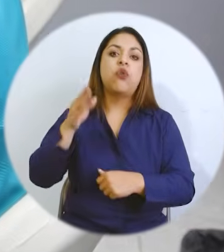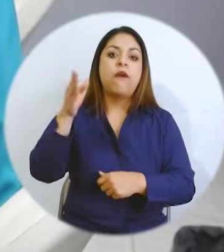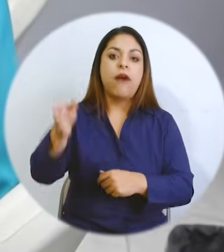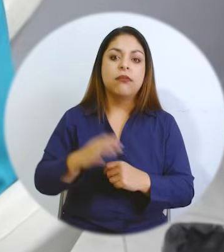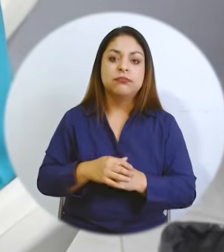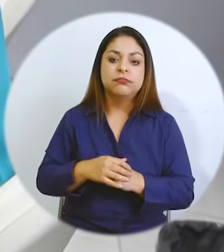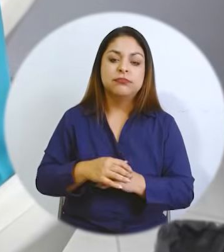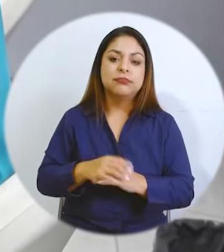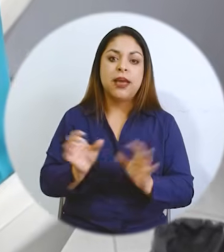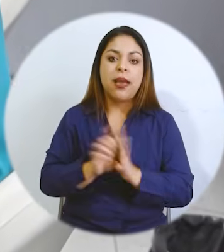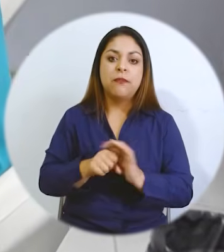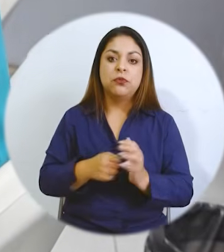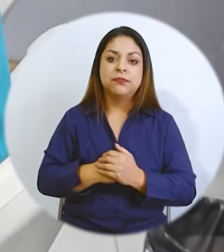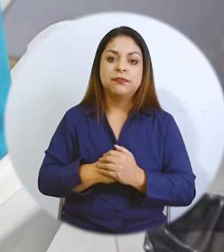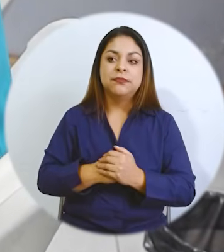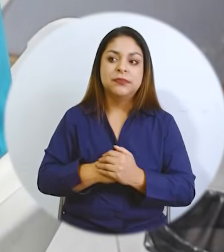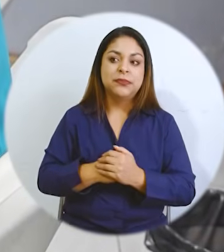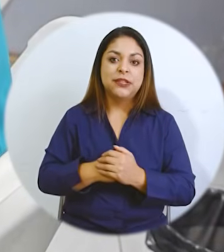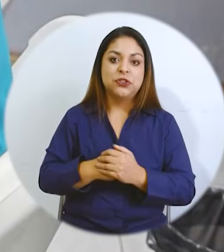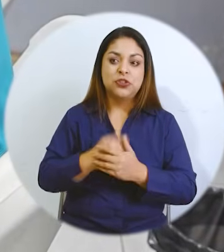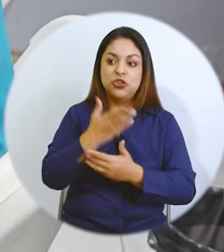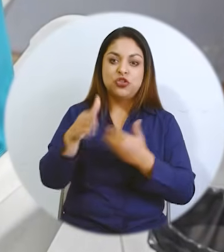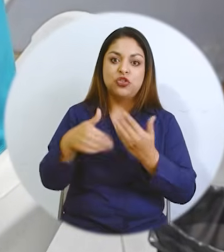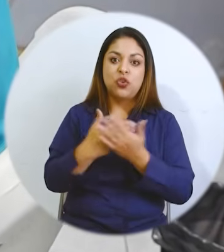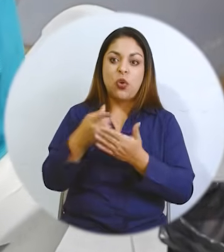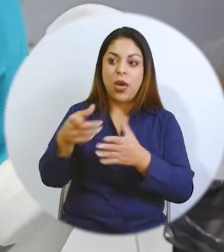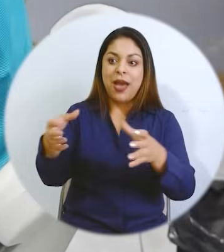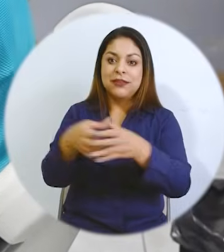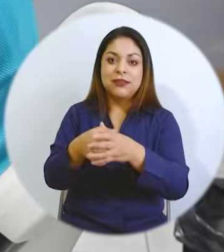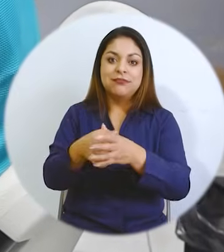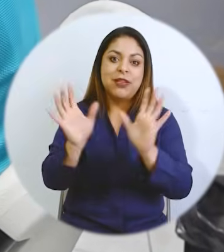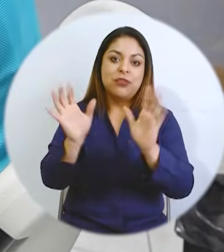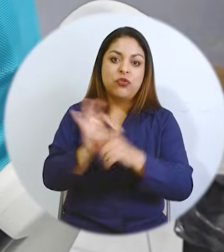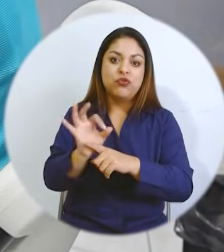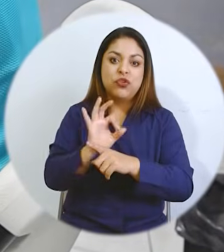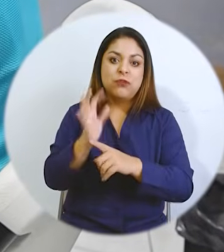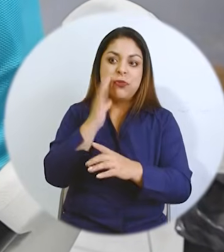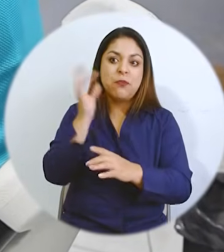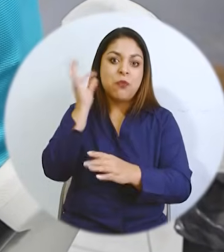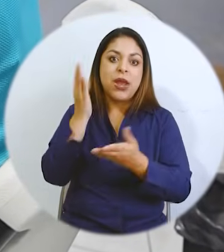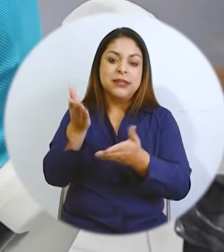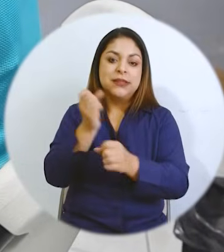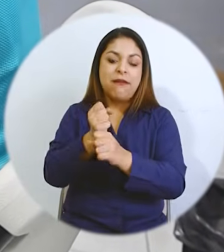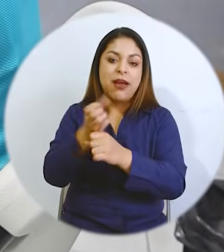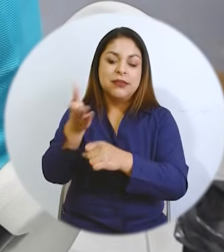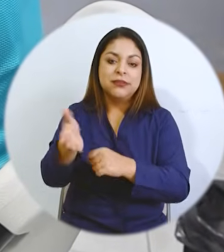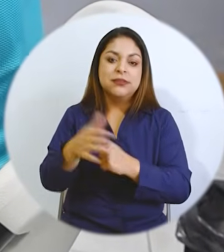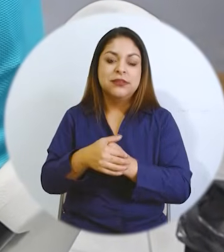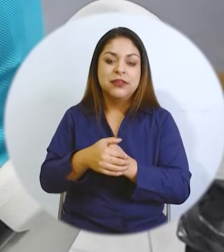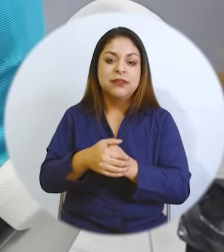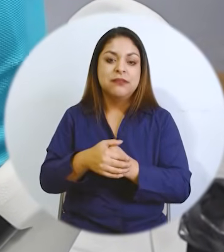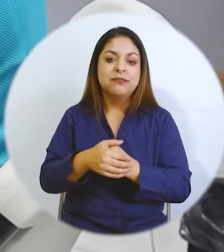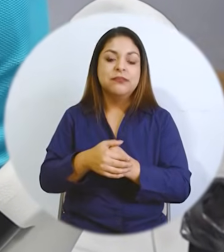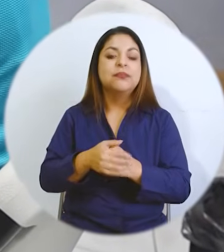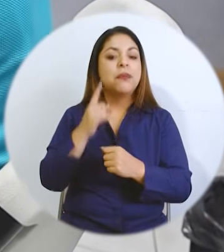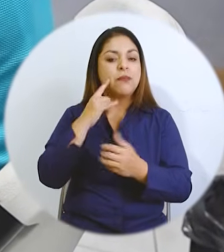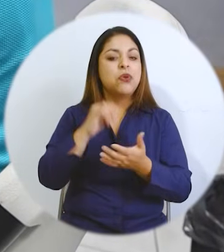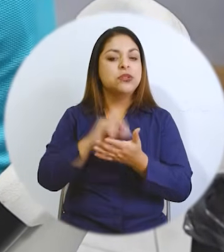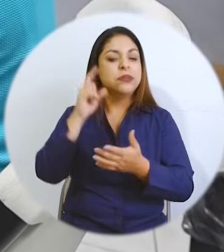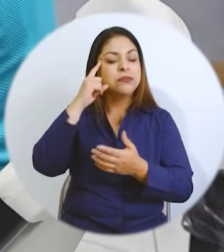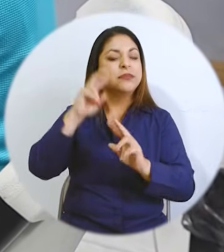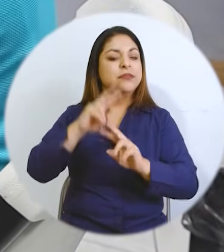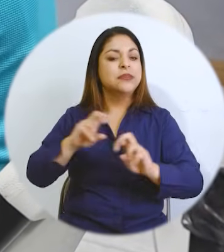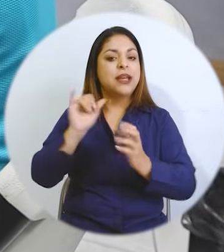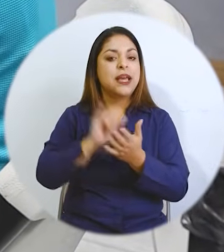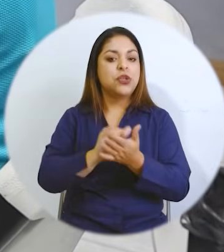el acueducto deja de funcionar. Y así son la mayoría de operadores en este país, ¿verdad? Entonces tenemos que empezar a valorar más eso. Por esa razón